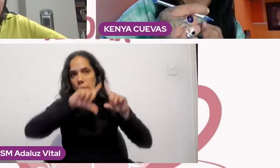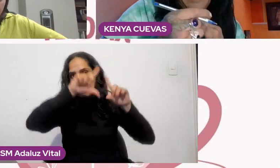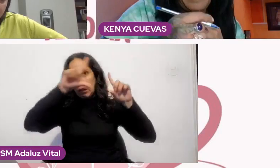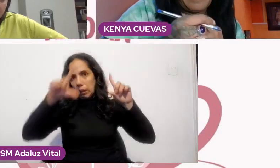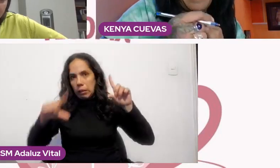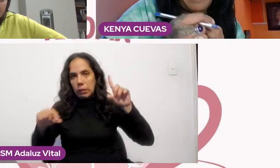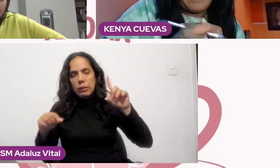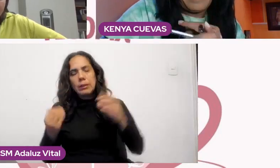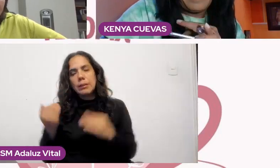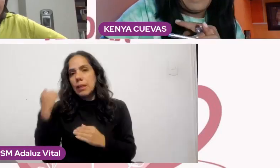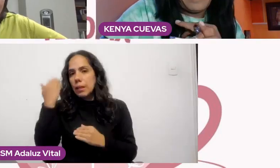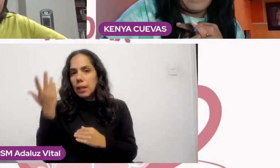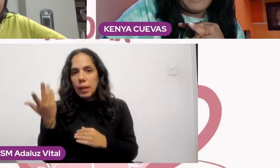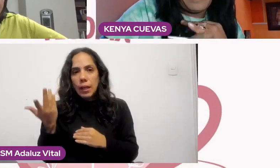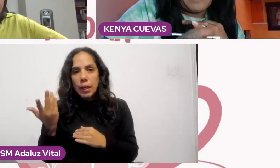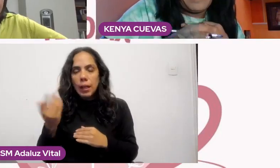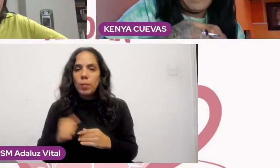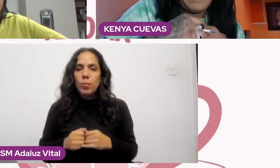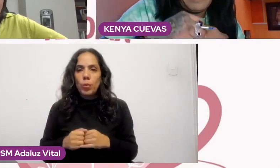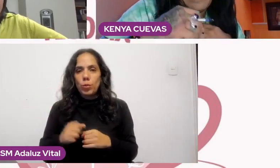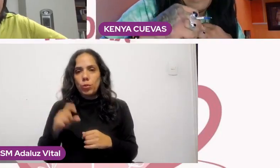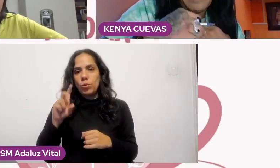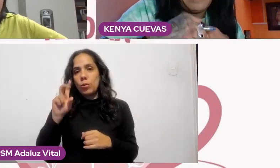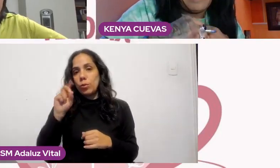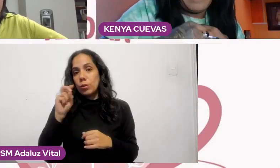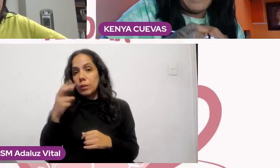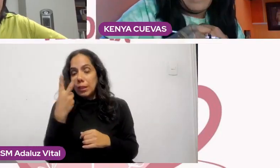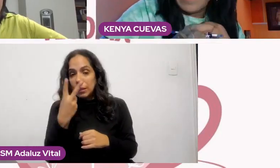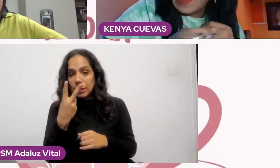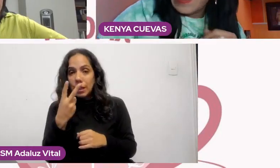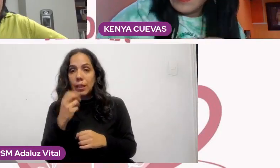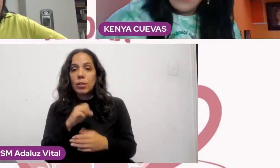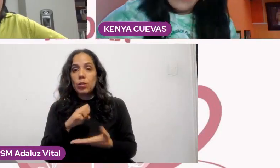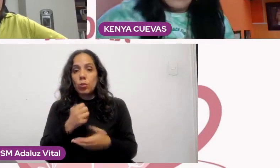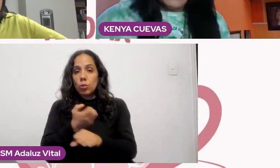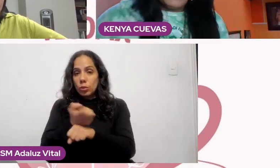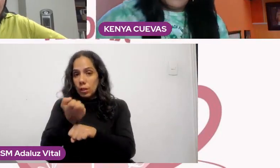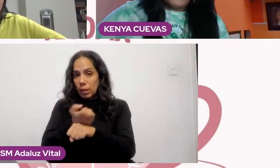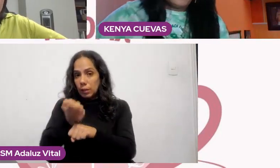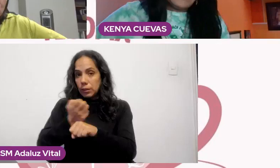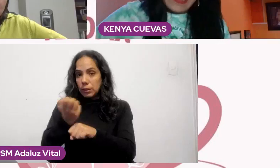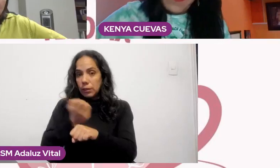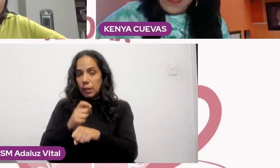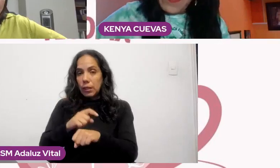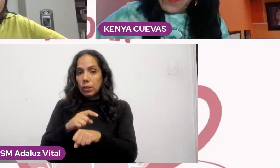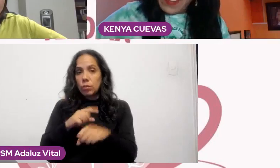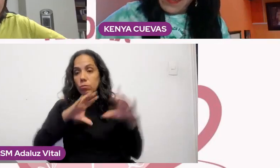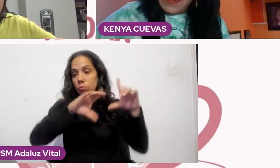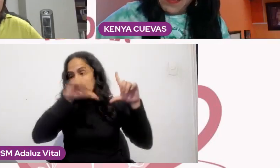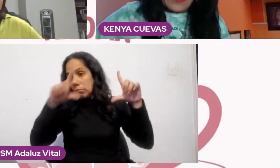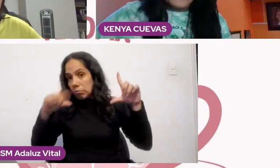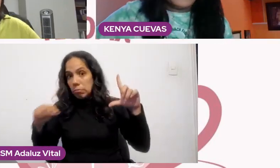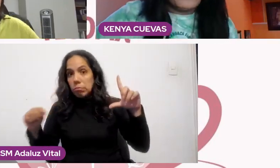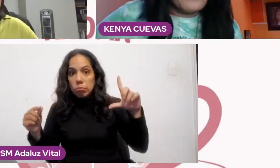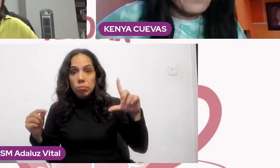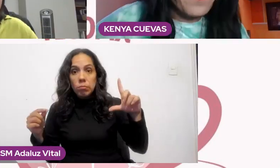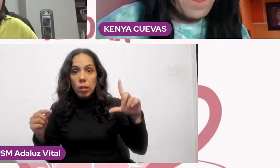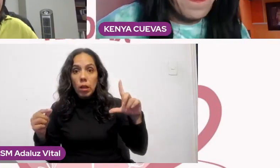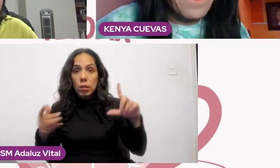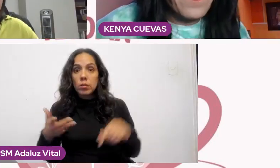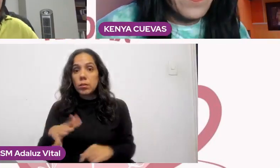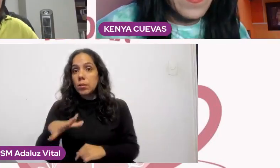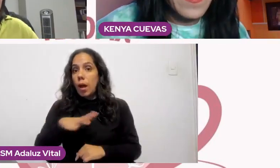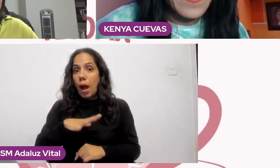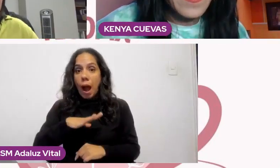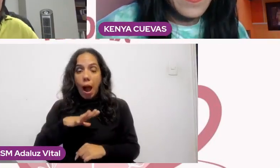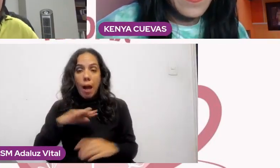de verdad de erradicar lo que viene siendo esta discriminación, y bueno, y sobre todo el apoyo Perdón, que pueda dar